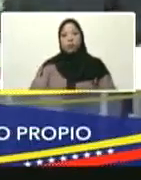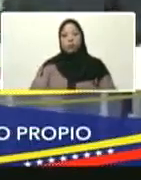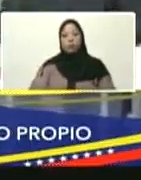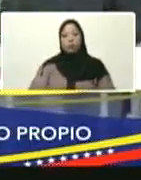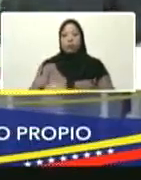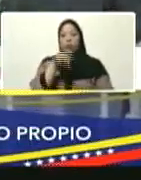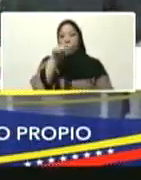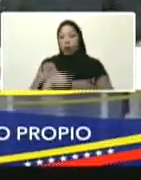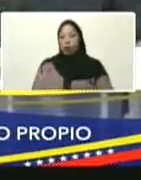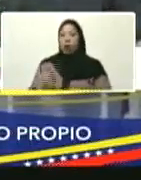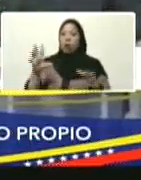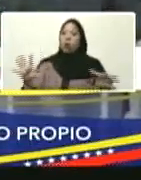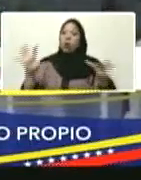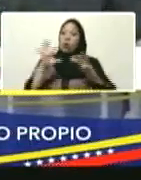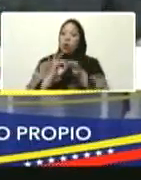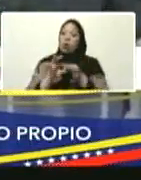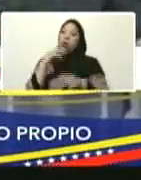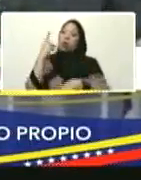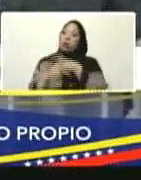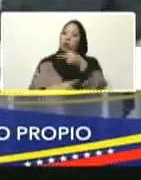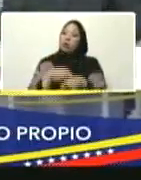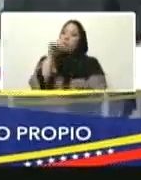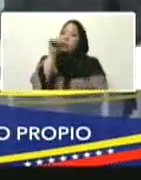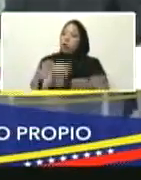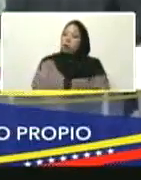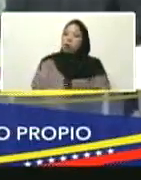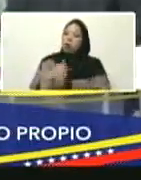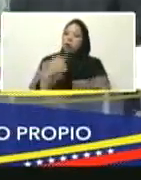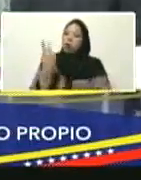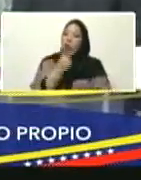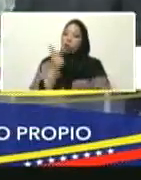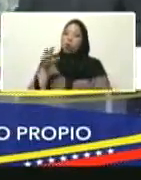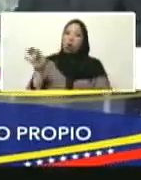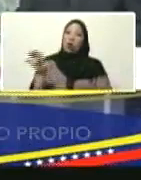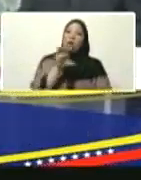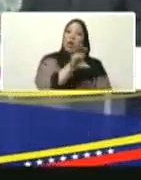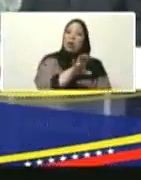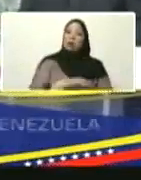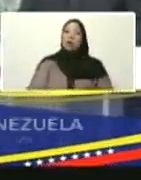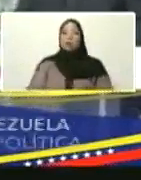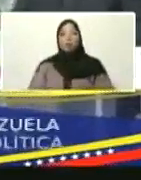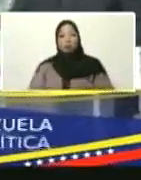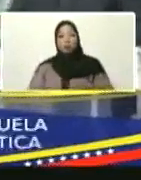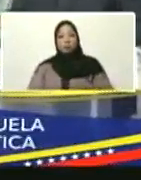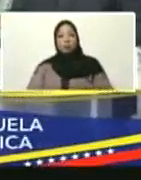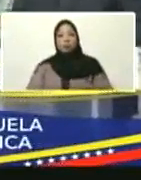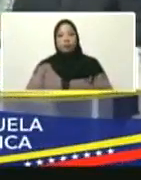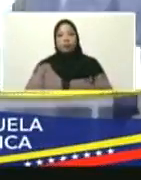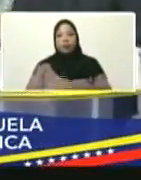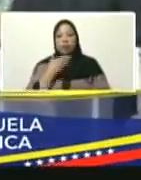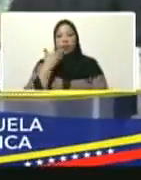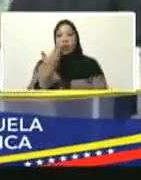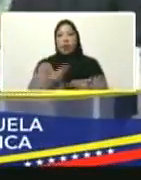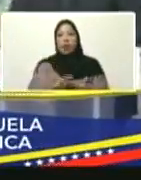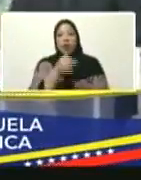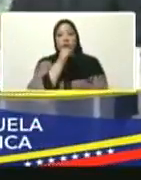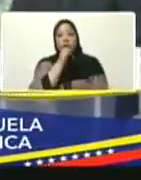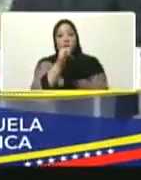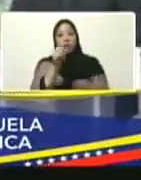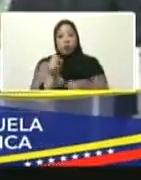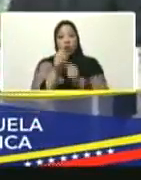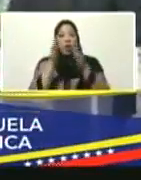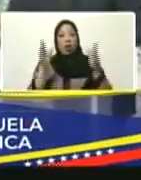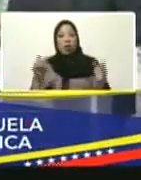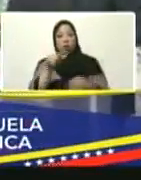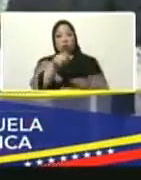allons vers l'union et la prospérité partagée de nos deux pays. Una gran noticia, presidente, que ha